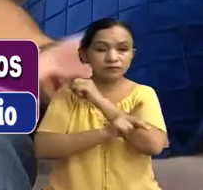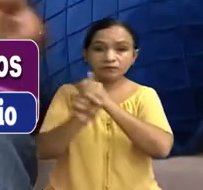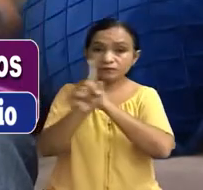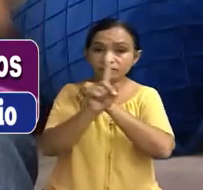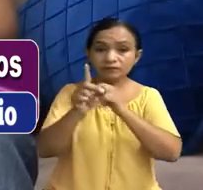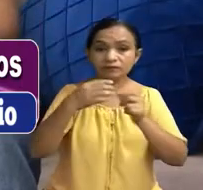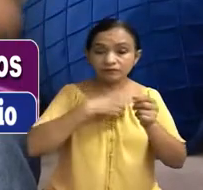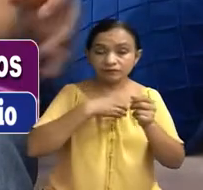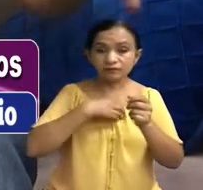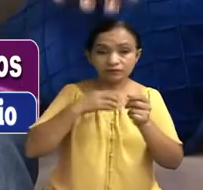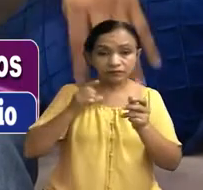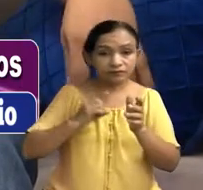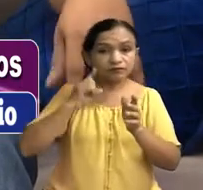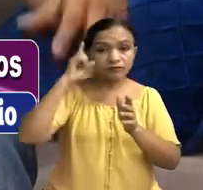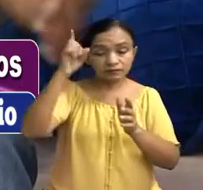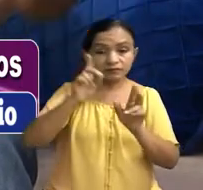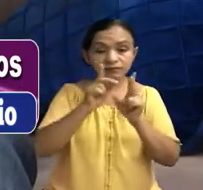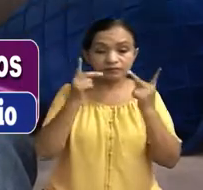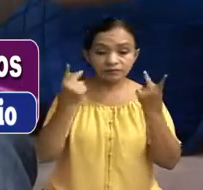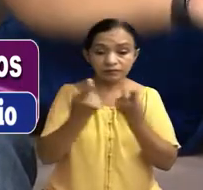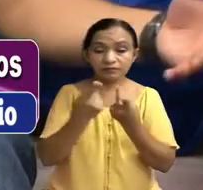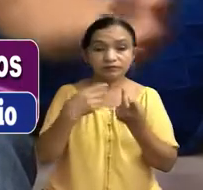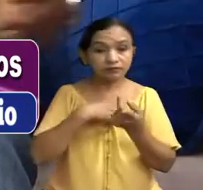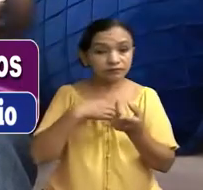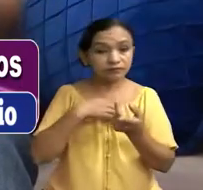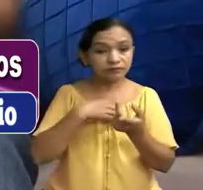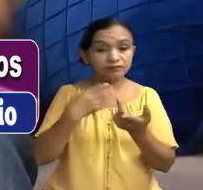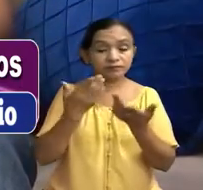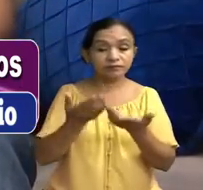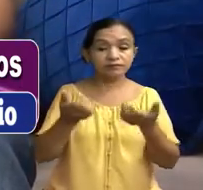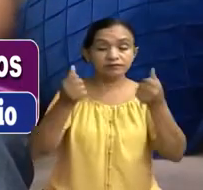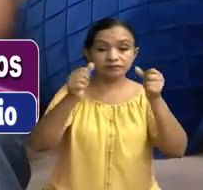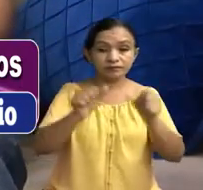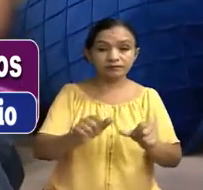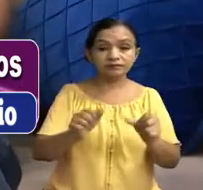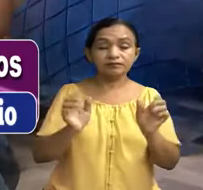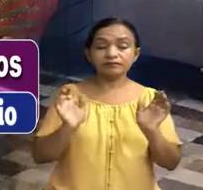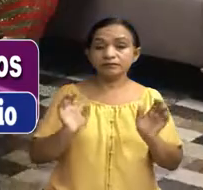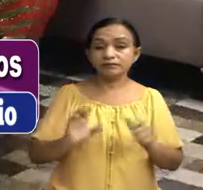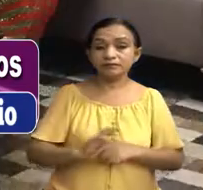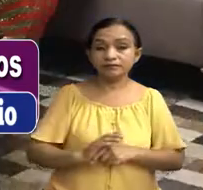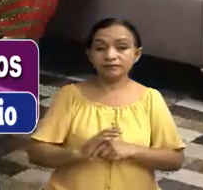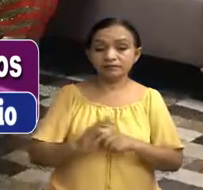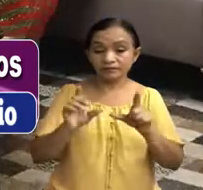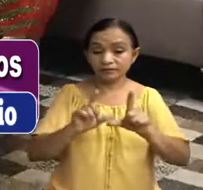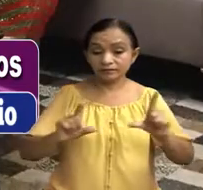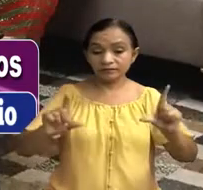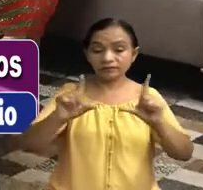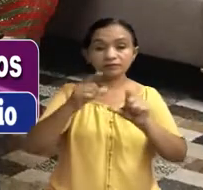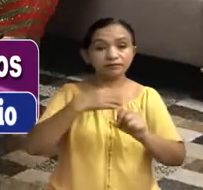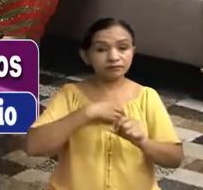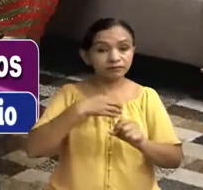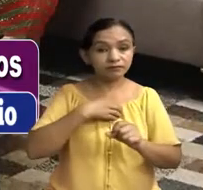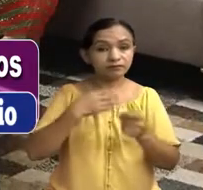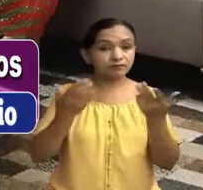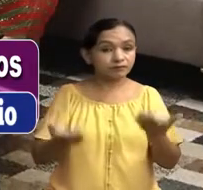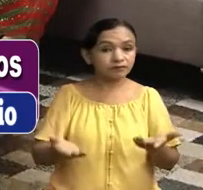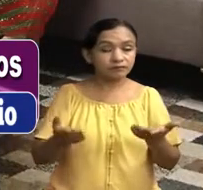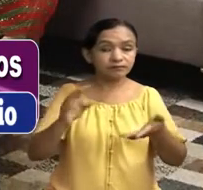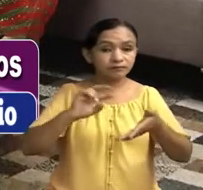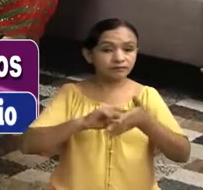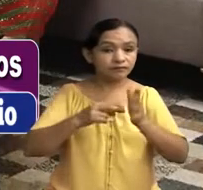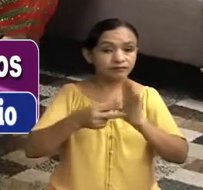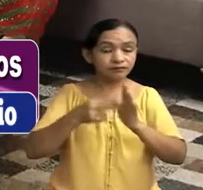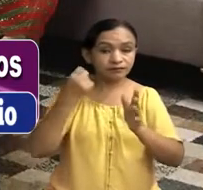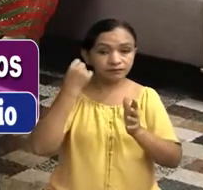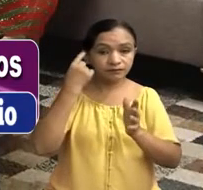a partir de los esfuerzos de un pueblo o de una región determinada, de una ubicación geográfica. Entender un poquito lo que implica a